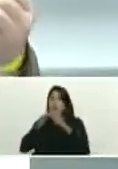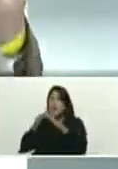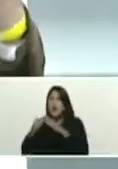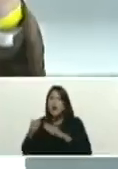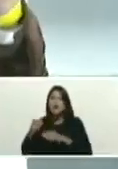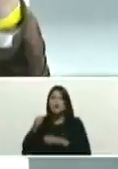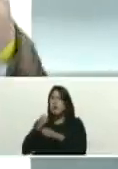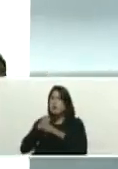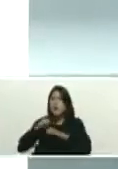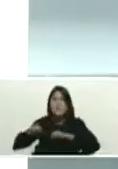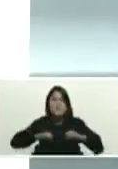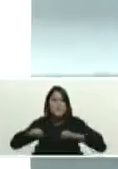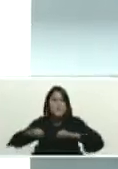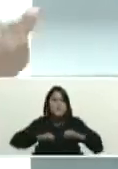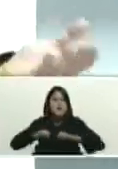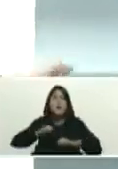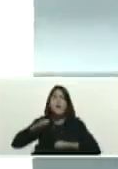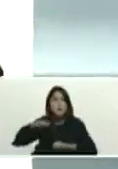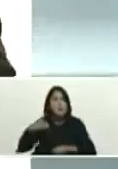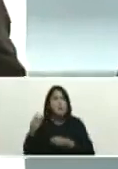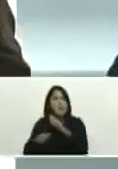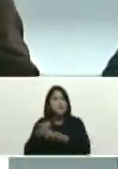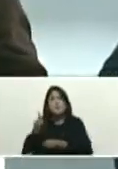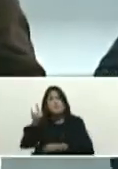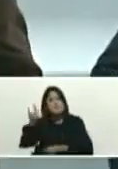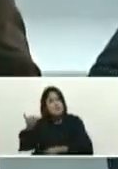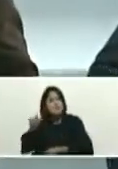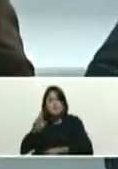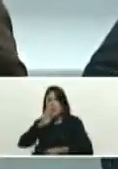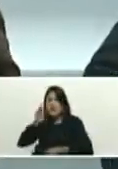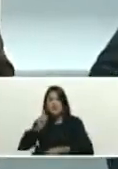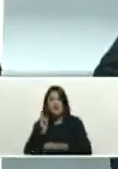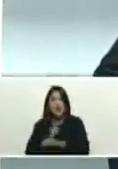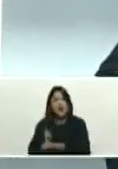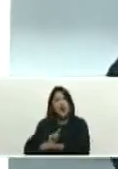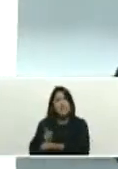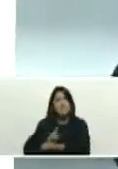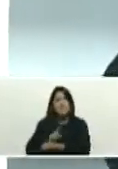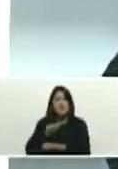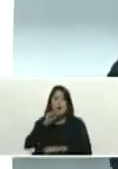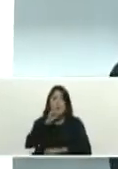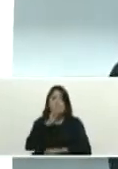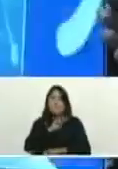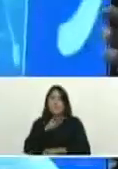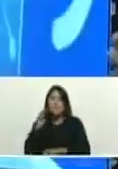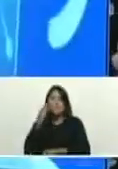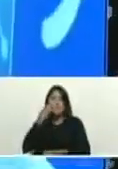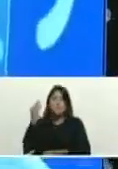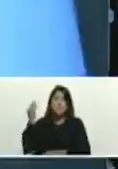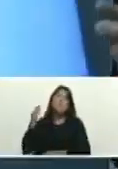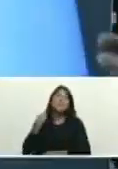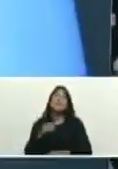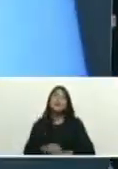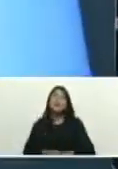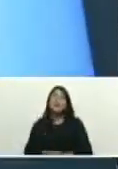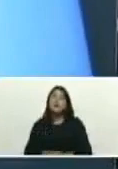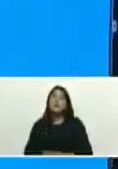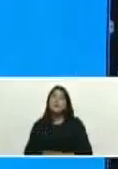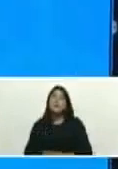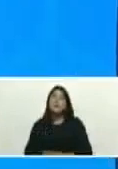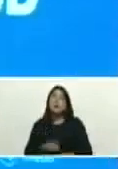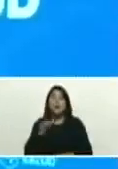comunas, en las mesas de telecomunicaciones, uh-huh. las mesas de servicios. Estamos integrando plataformas a nivel de servicios